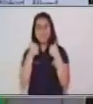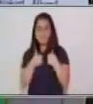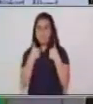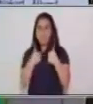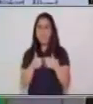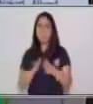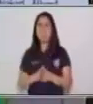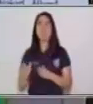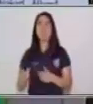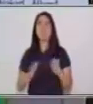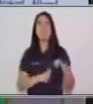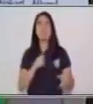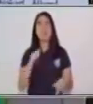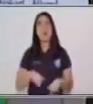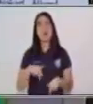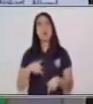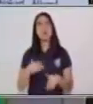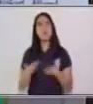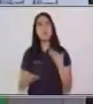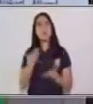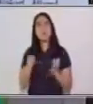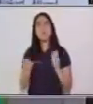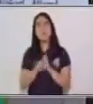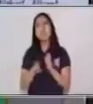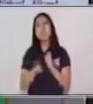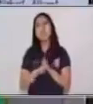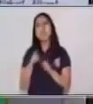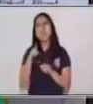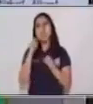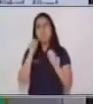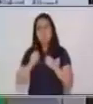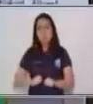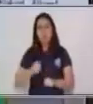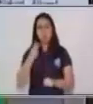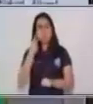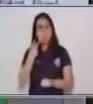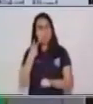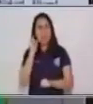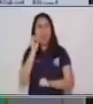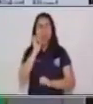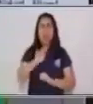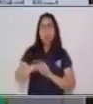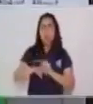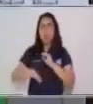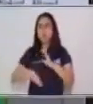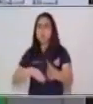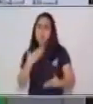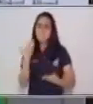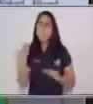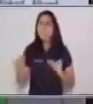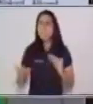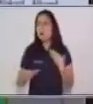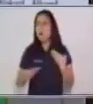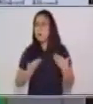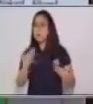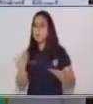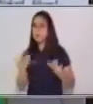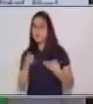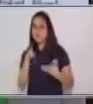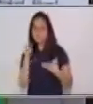cuando tú los ves, dicen, no rima mucho. Y existen dos tipos de rimas en los poemas.